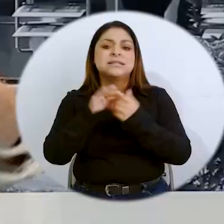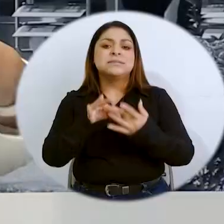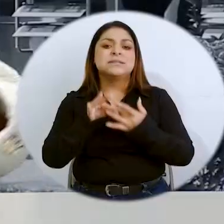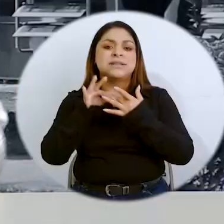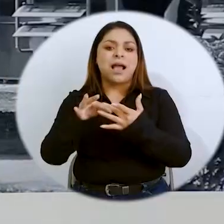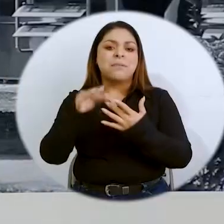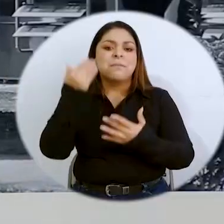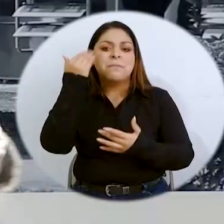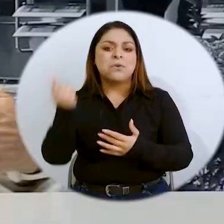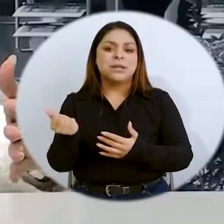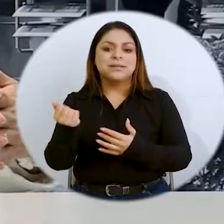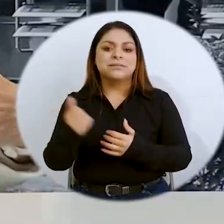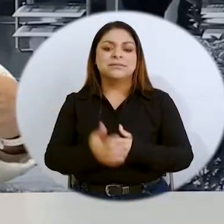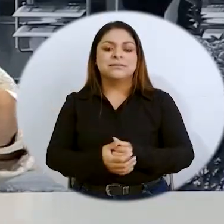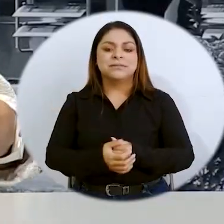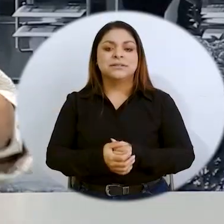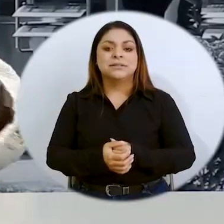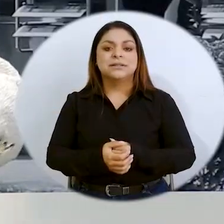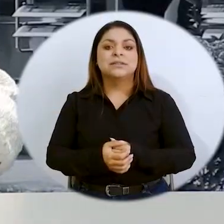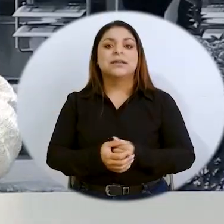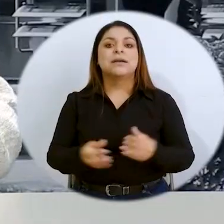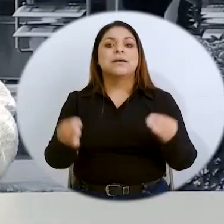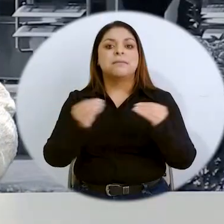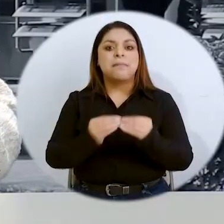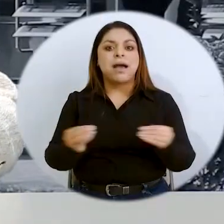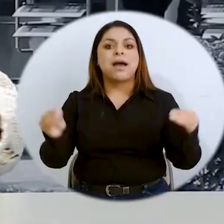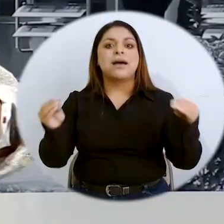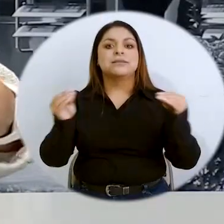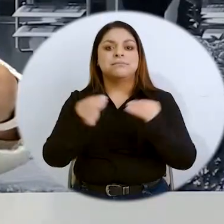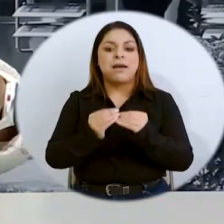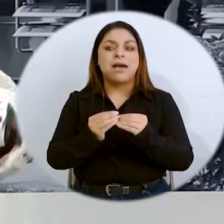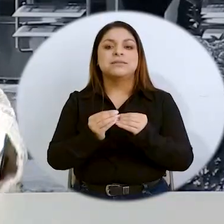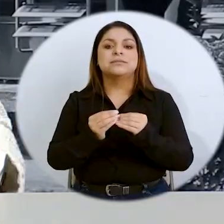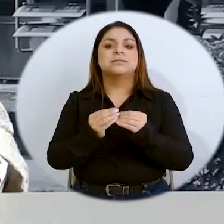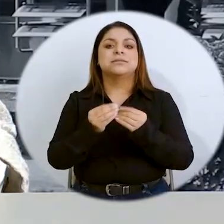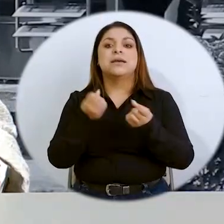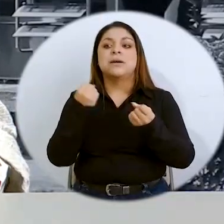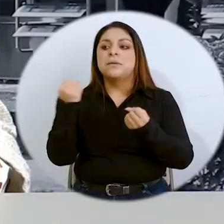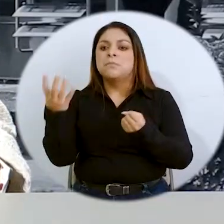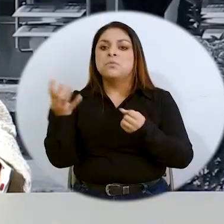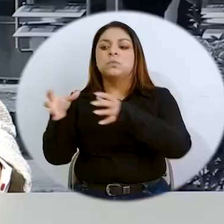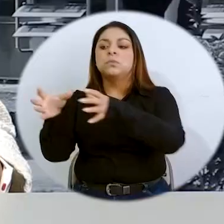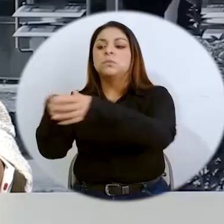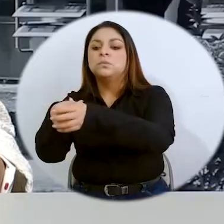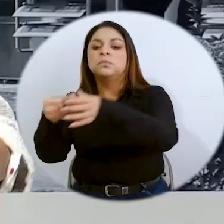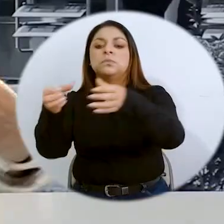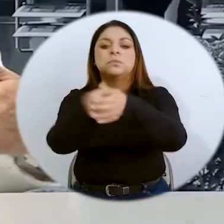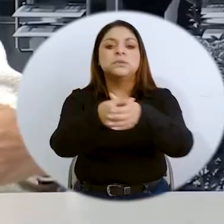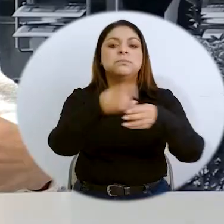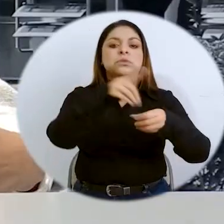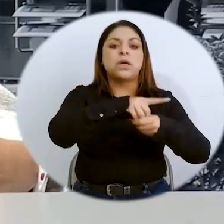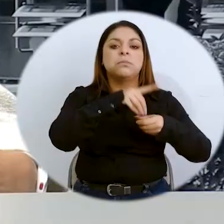sobre todo porque veníamos cada vez con más multipartidismo. Bueno, habíamos bajado un poquito en